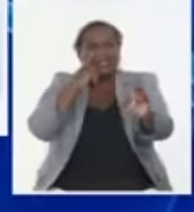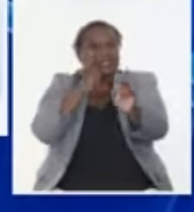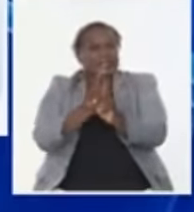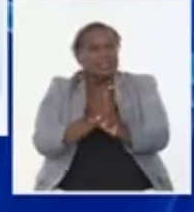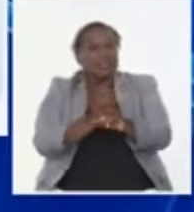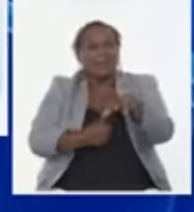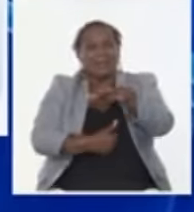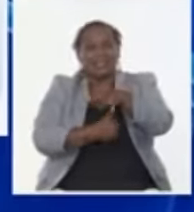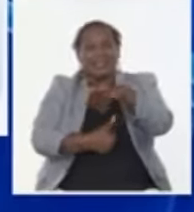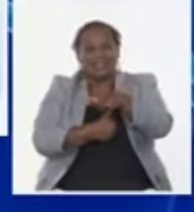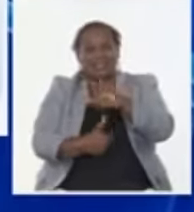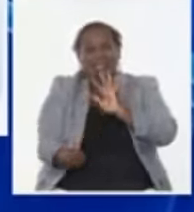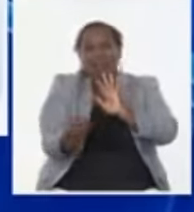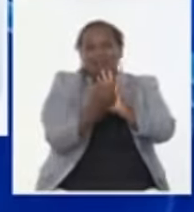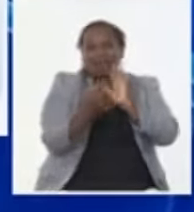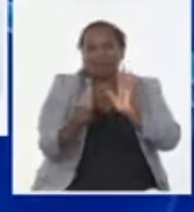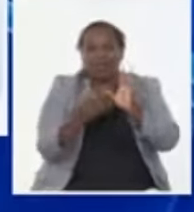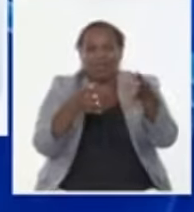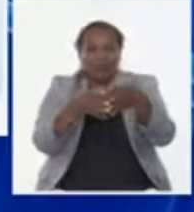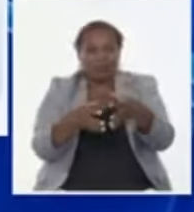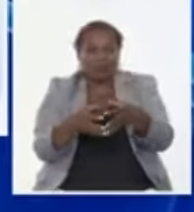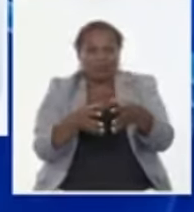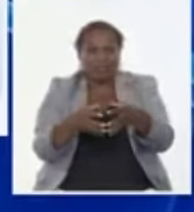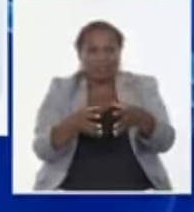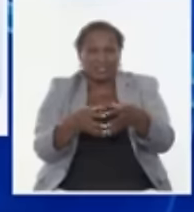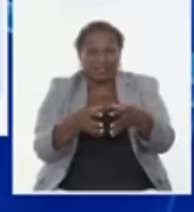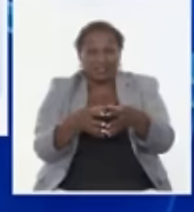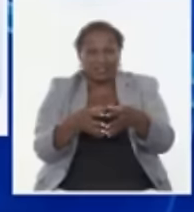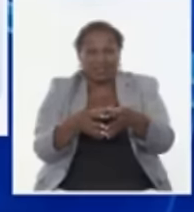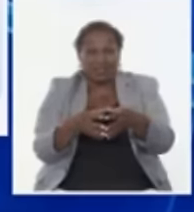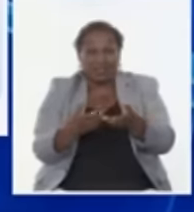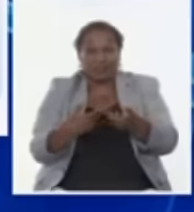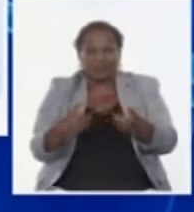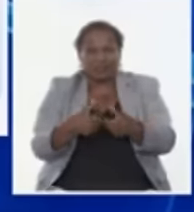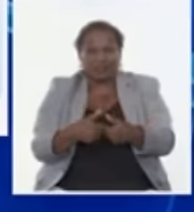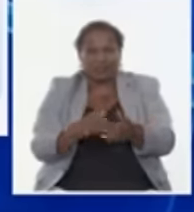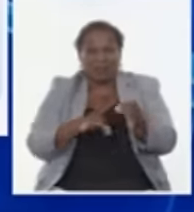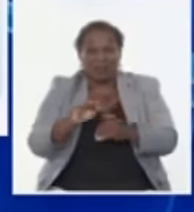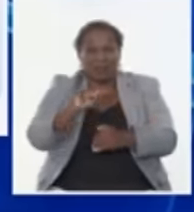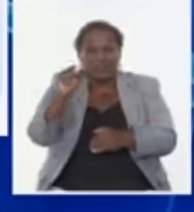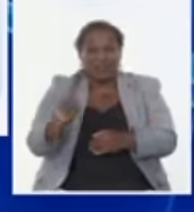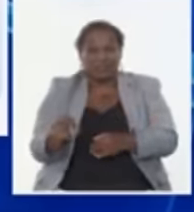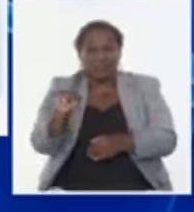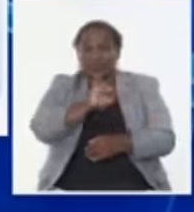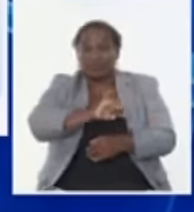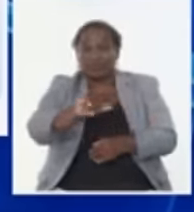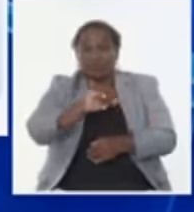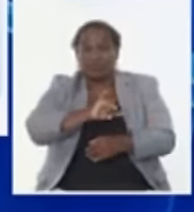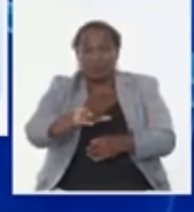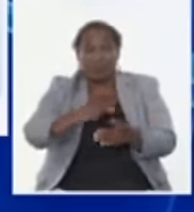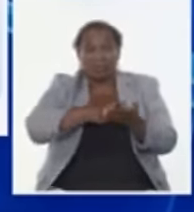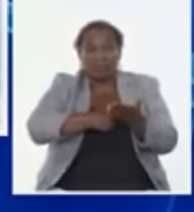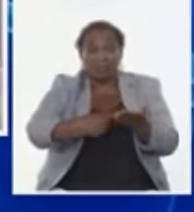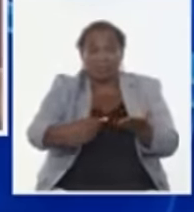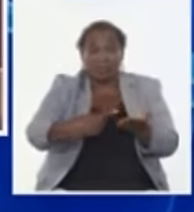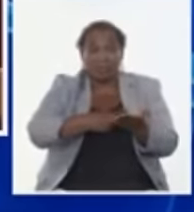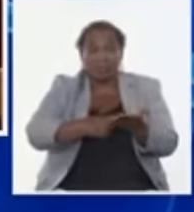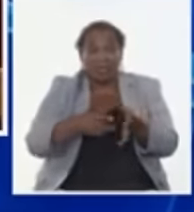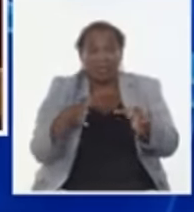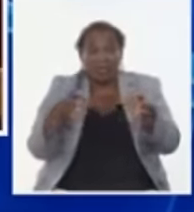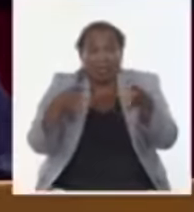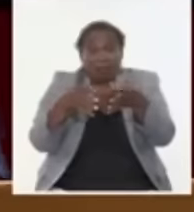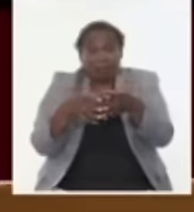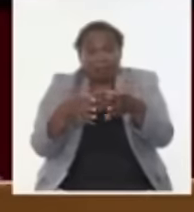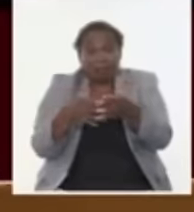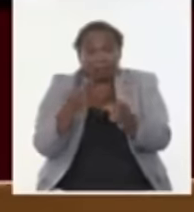se aprobaban en el Comité Ejecutivo del Consejo de Ministros y también semanalmente el grupo de trabajo del